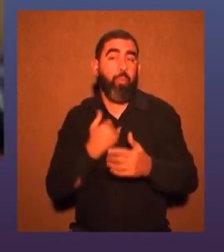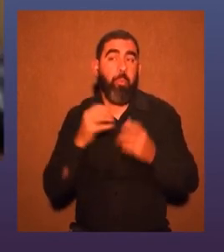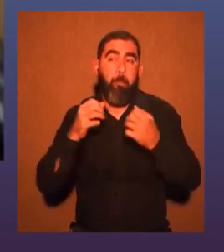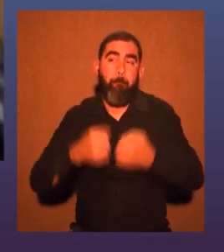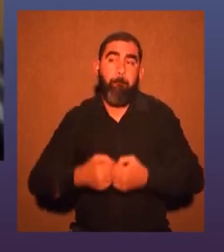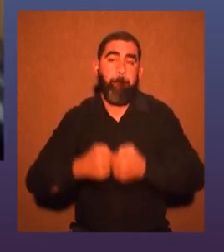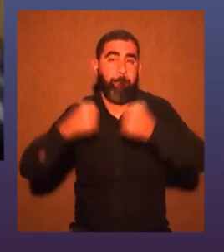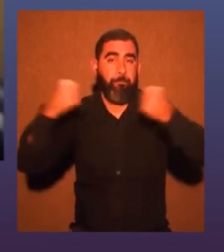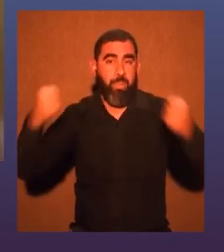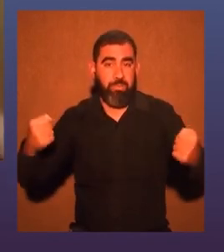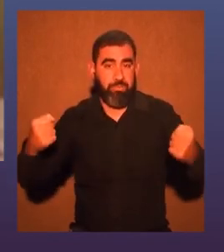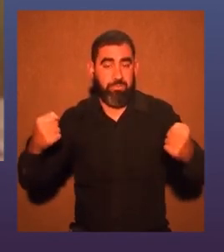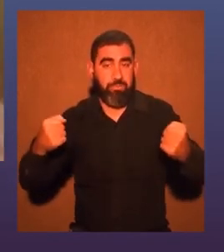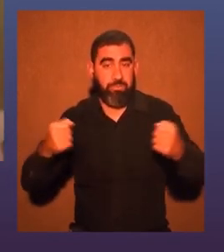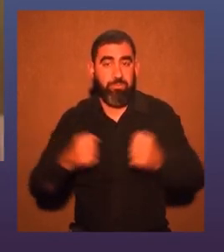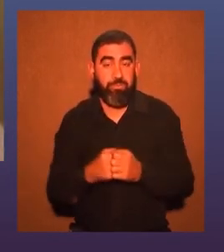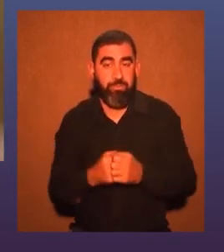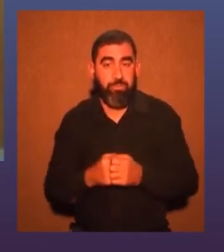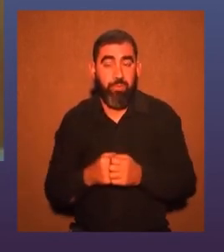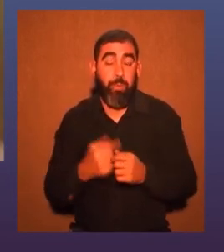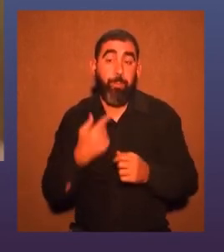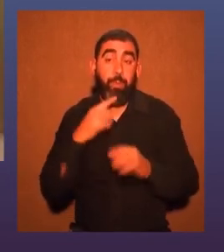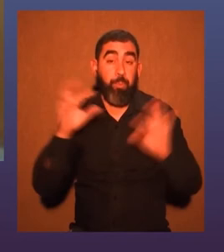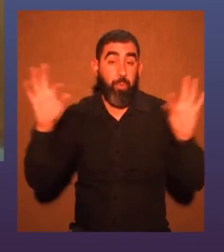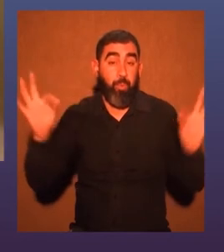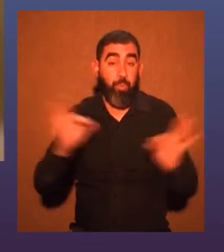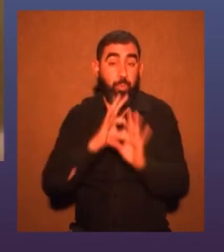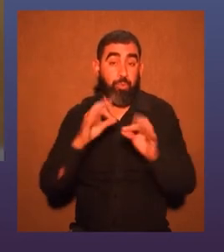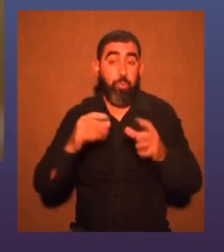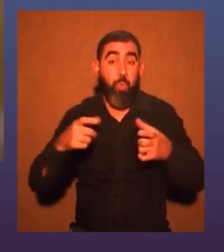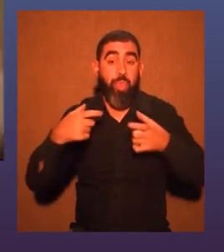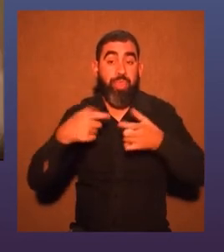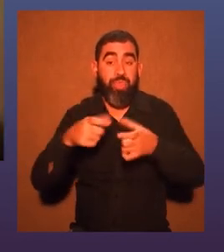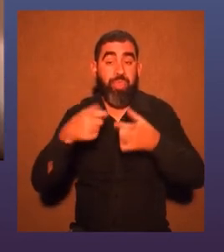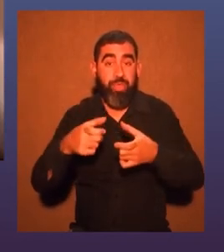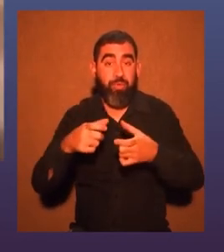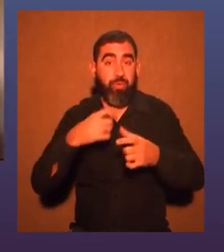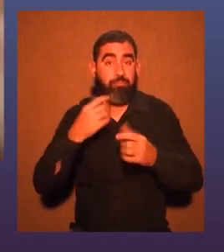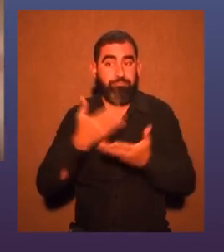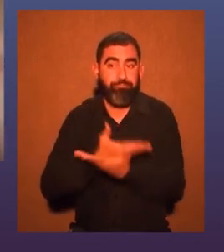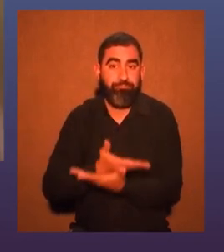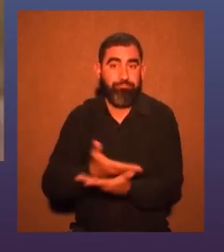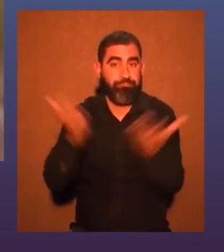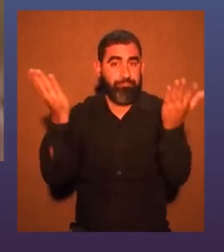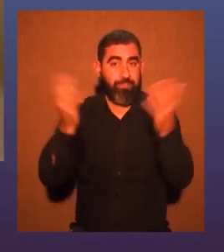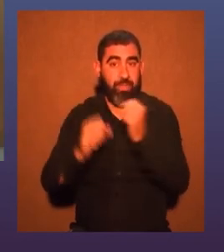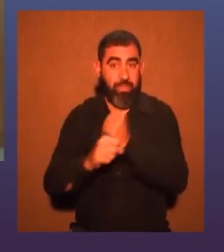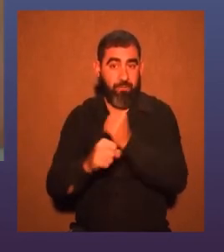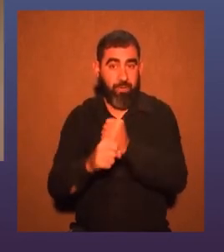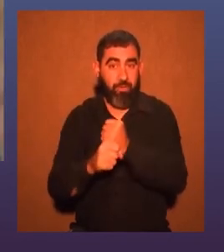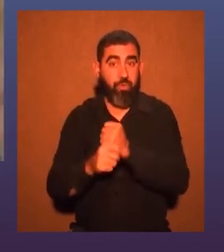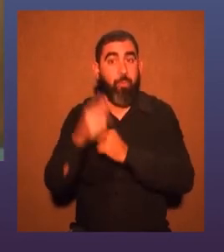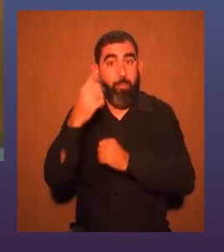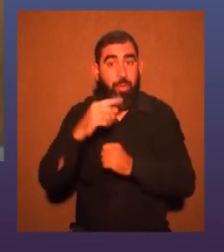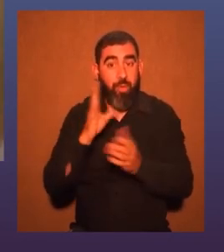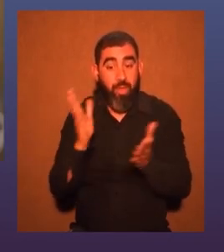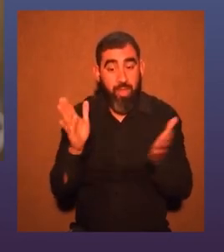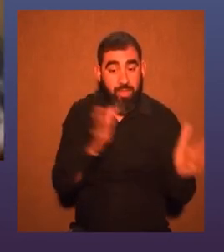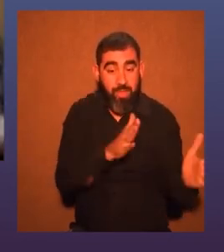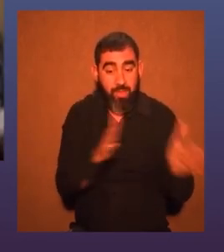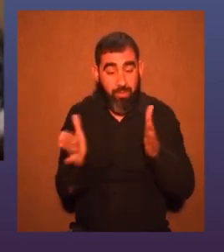amplia, digamos. Para los músicos siempre los discos son como las caras más visibles del trabajo de uno, pero entre los